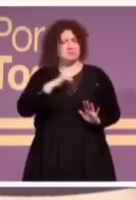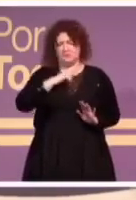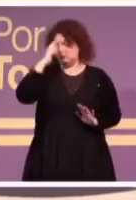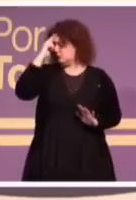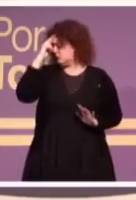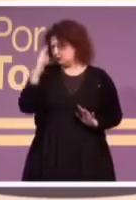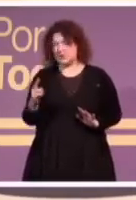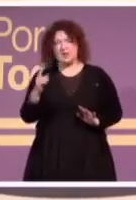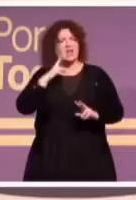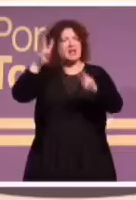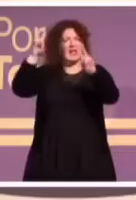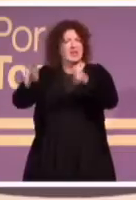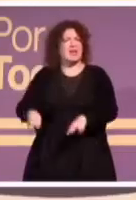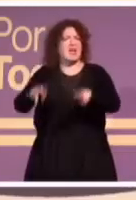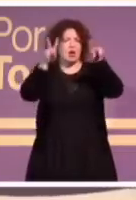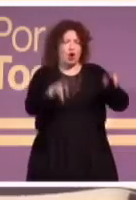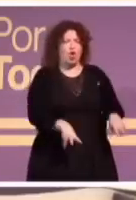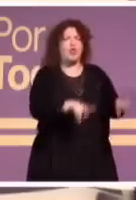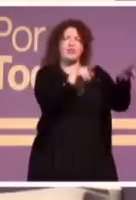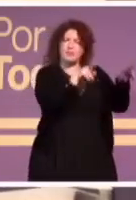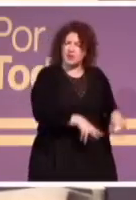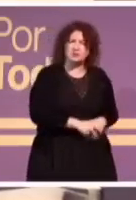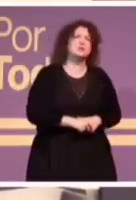nuestros reconocimientos. Porque